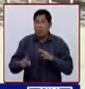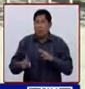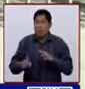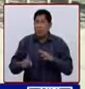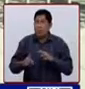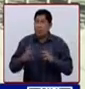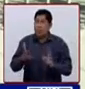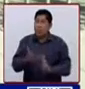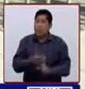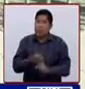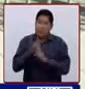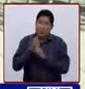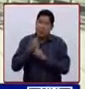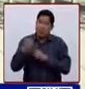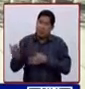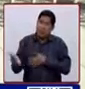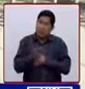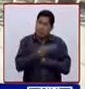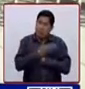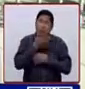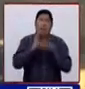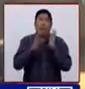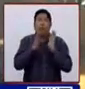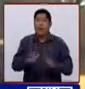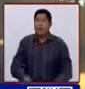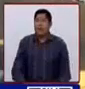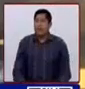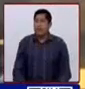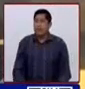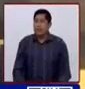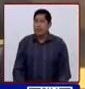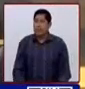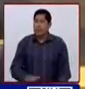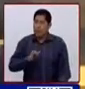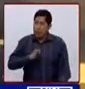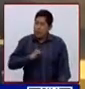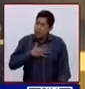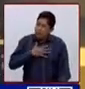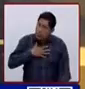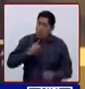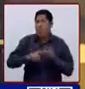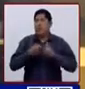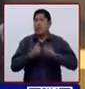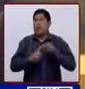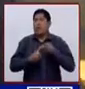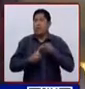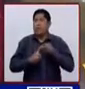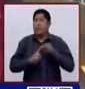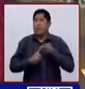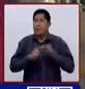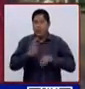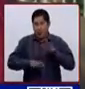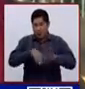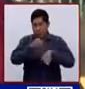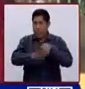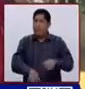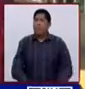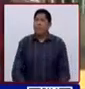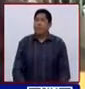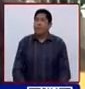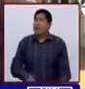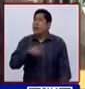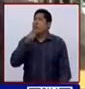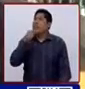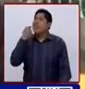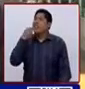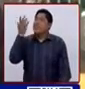Voy a llevar a la adolescente un poco más allá para hablar con ella. Y yo y mis dos amigas igual. Están caminando, ¿no? Sí. Y ahí